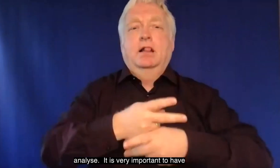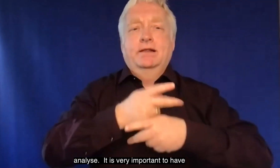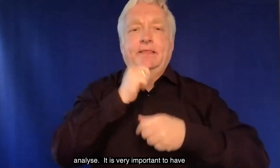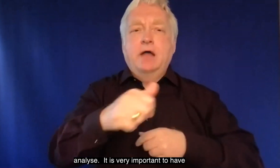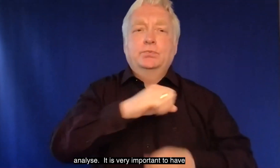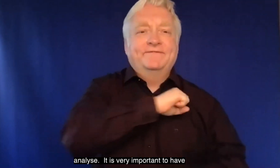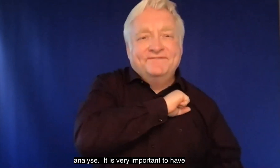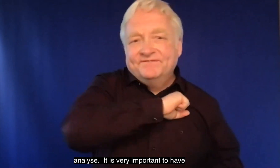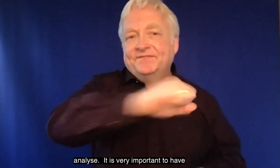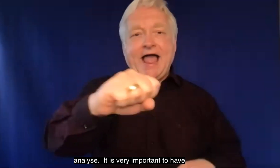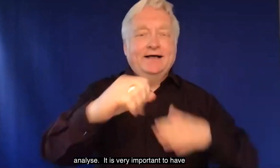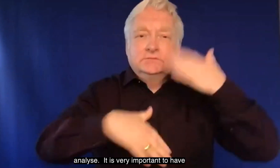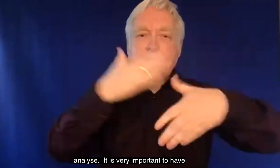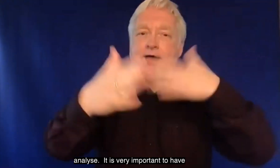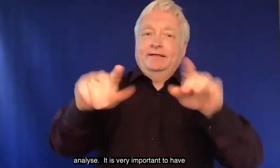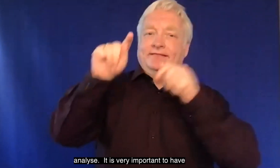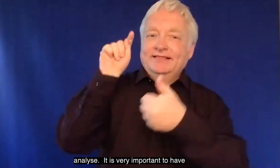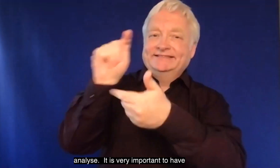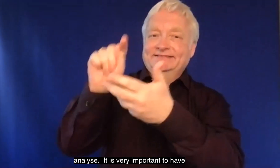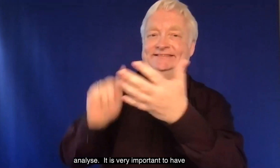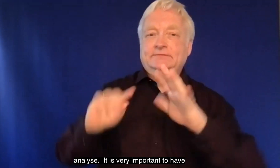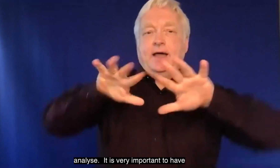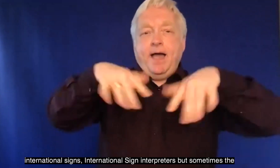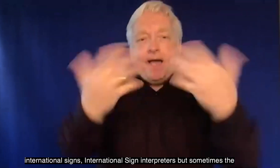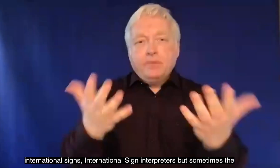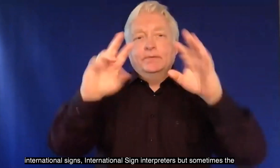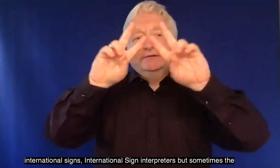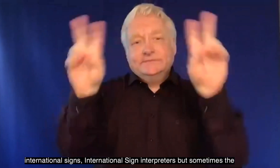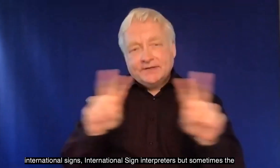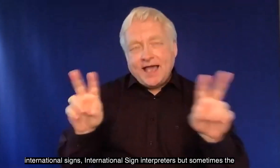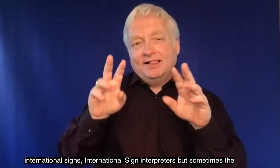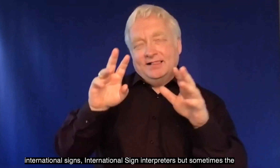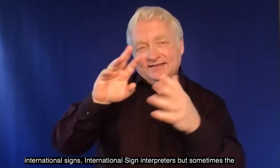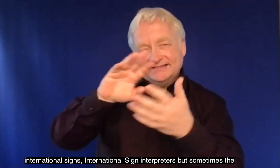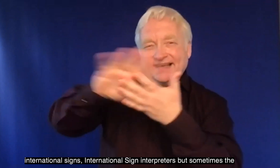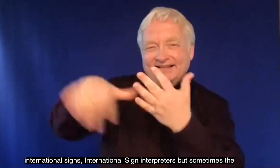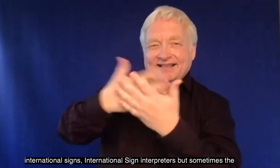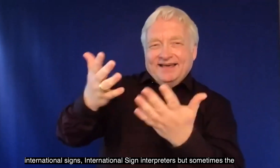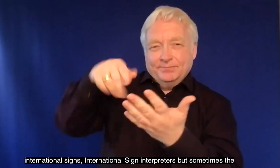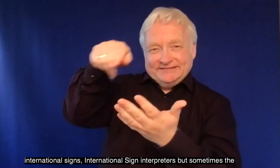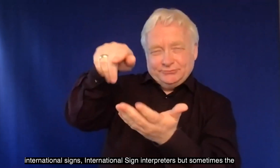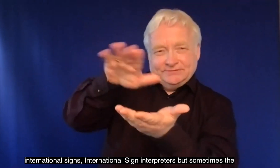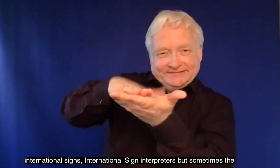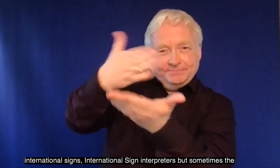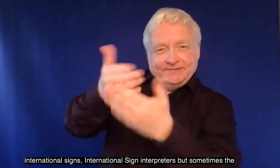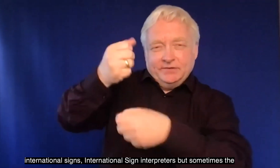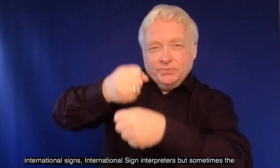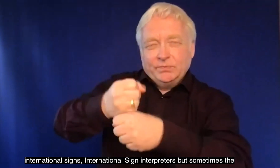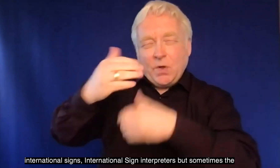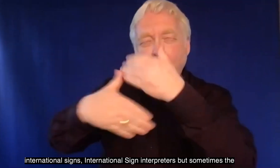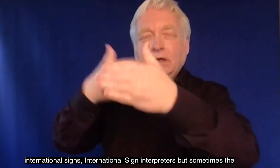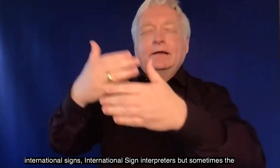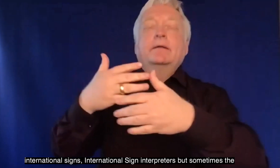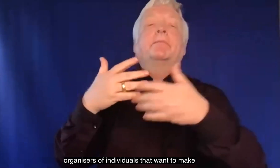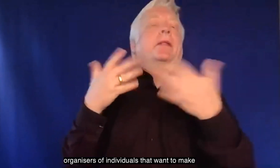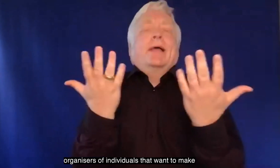congreso, quien organiza o quien quiere proveer de accesibilidad, no es consciente de cuáles son las necesidades concretas del público